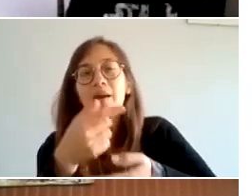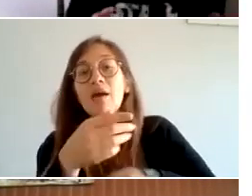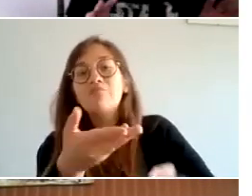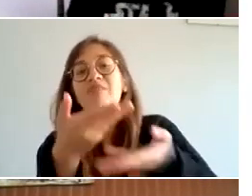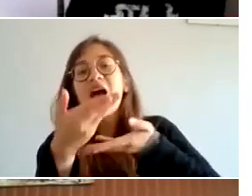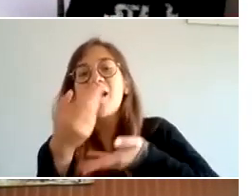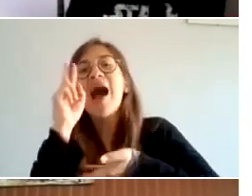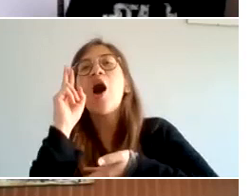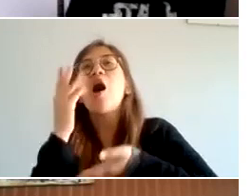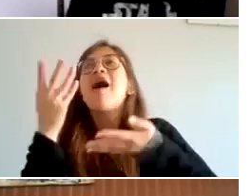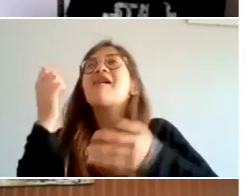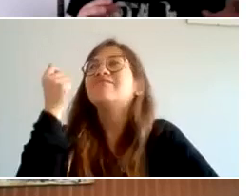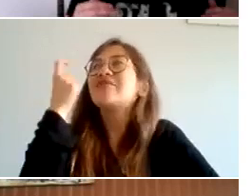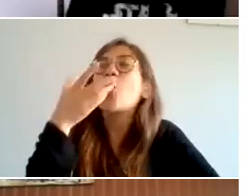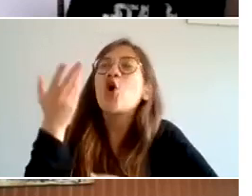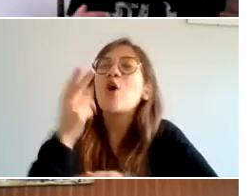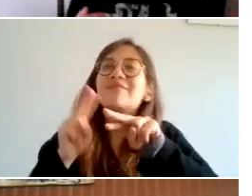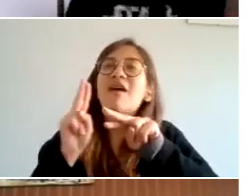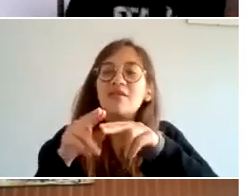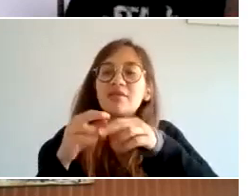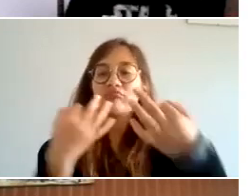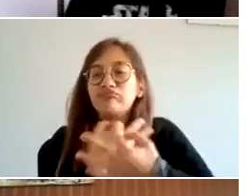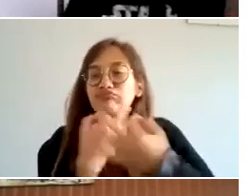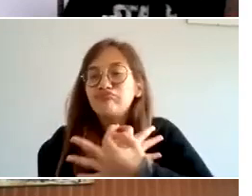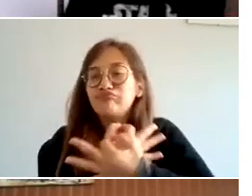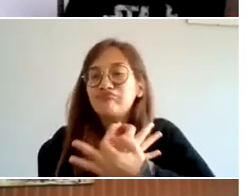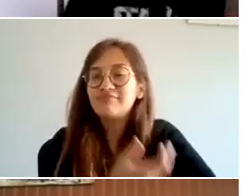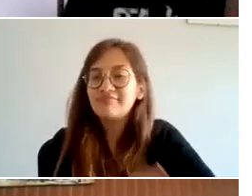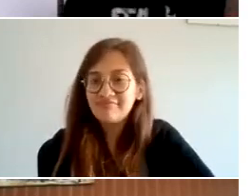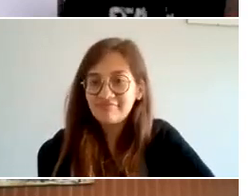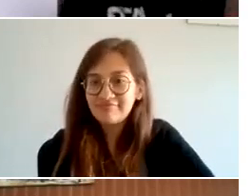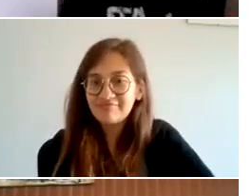y son bastante más explicativos, bastante más fácil.